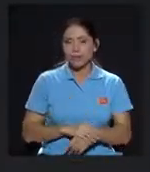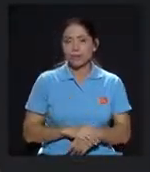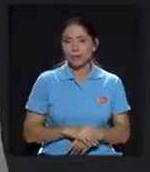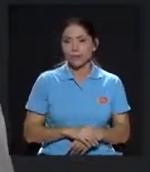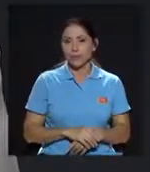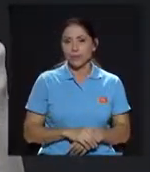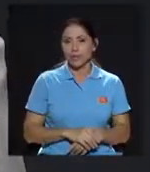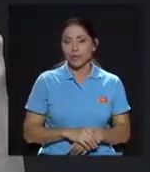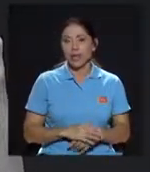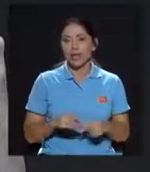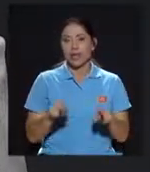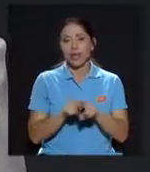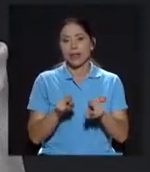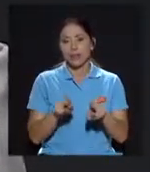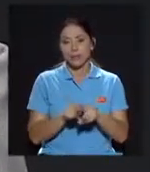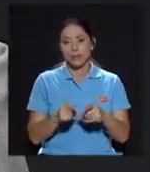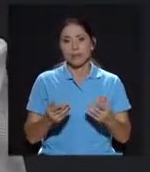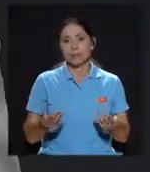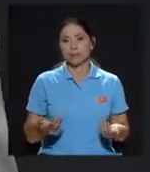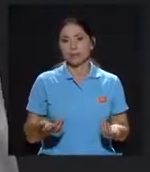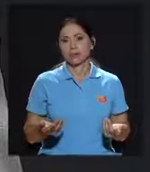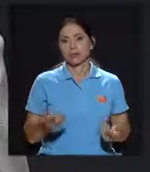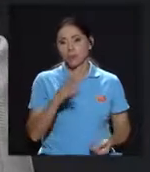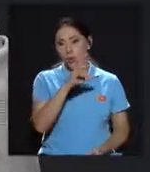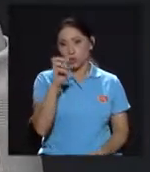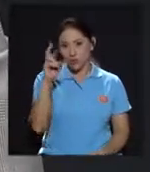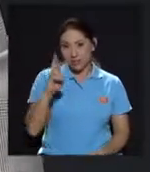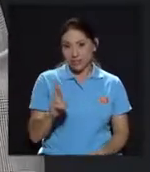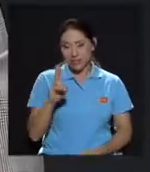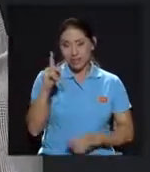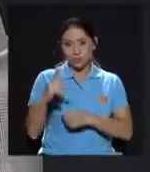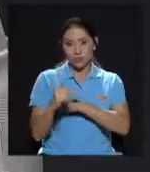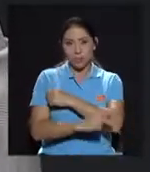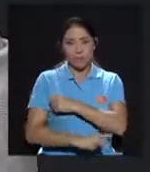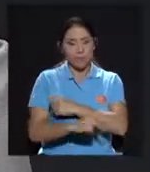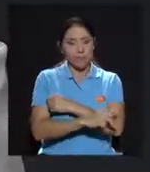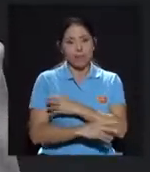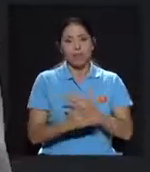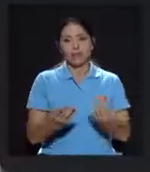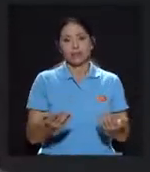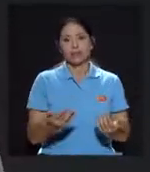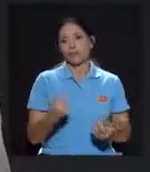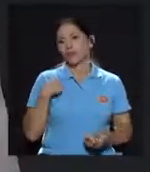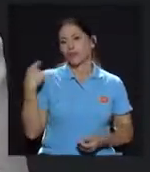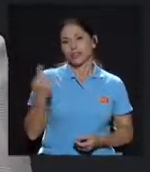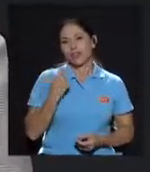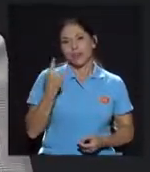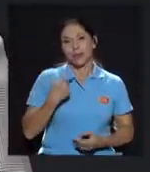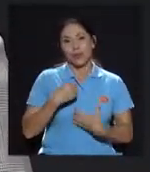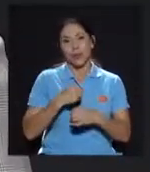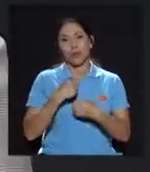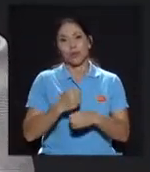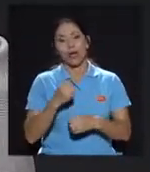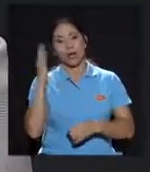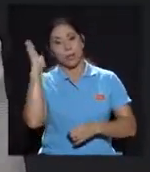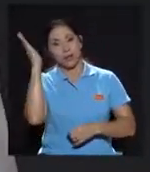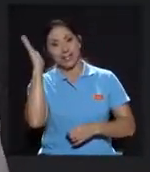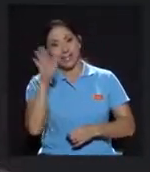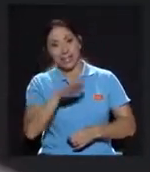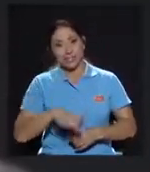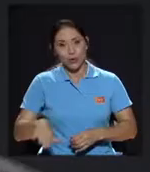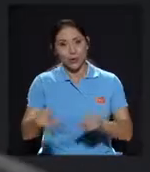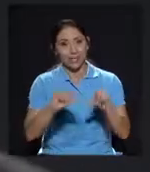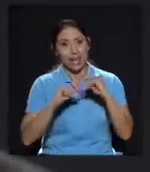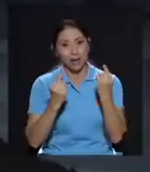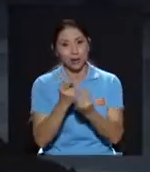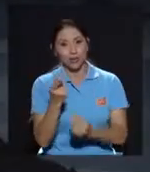juan rafael y diría además que es costa rica es un país normalmente yo digo en mis en mis presentaciones del grupo de inversionistas que somos un país